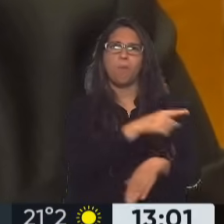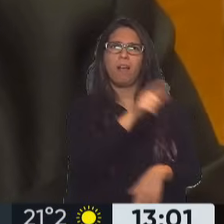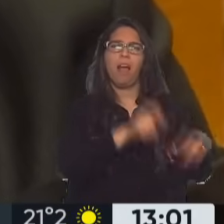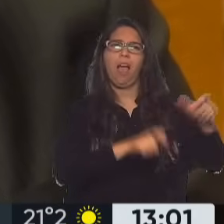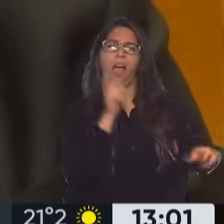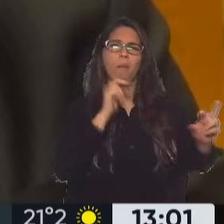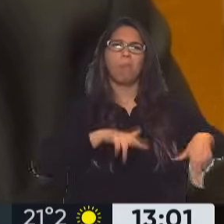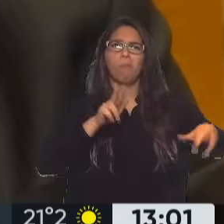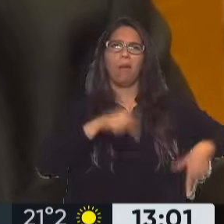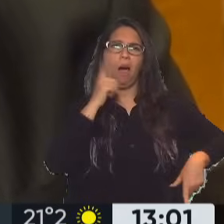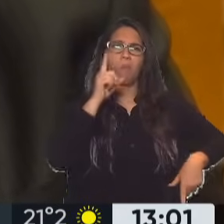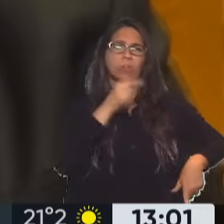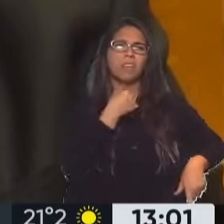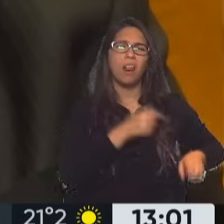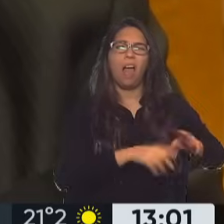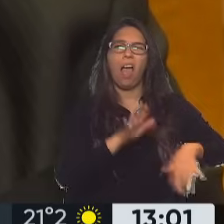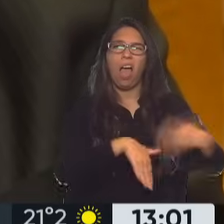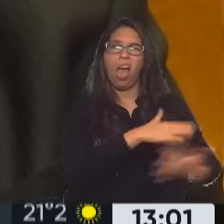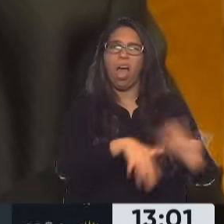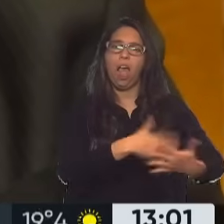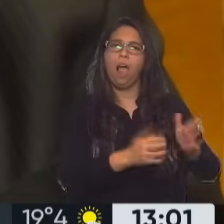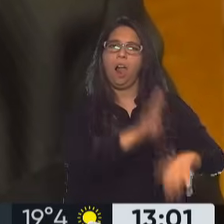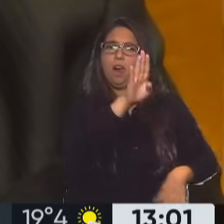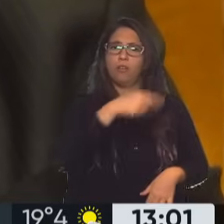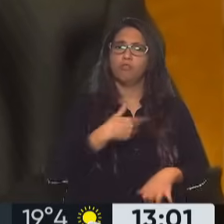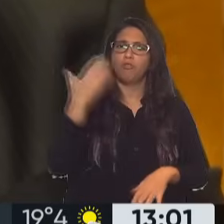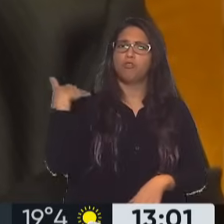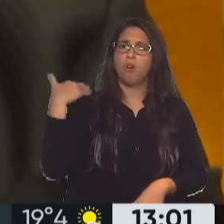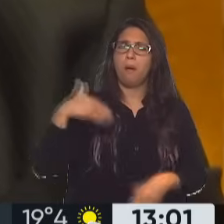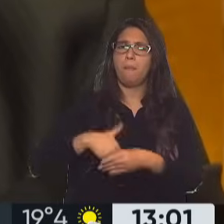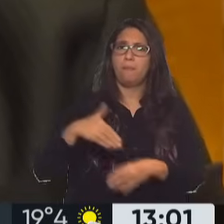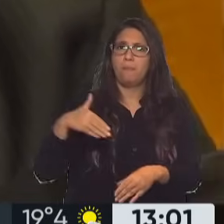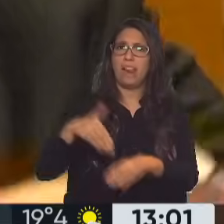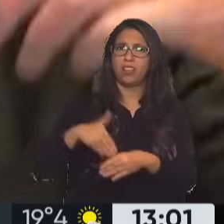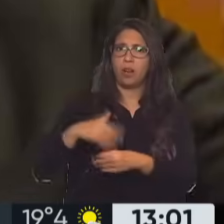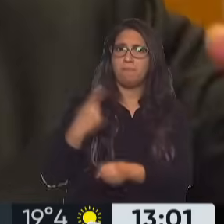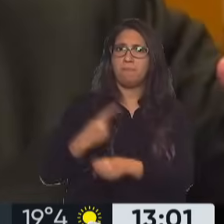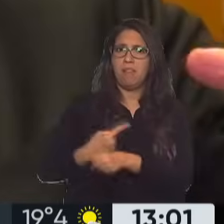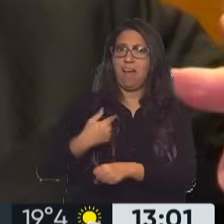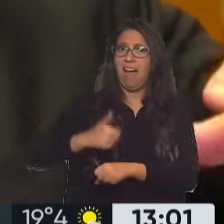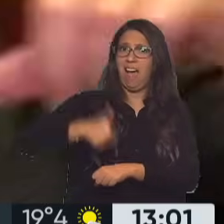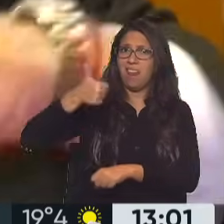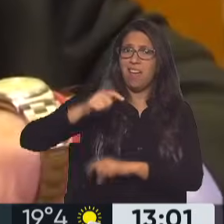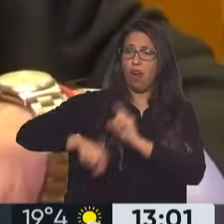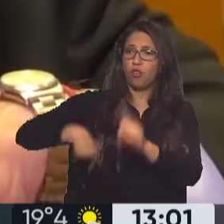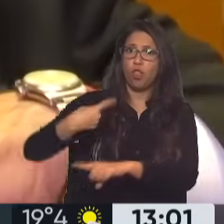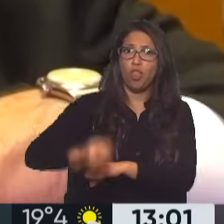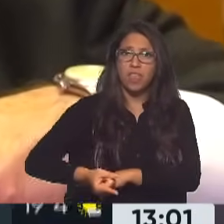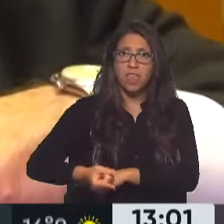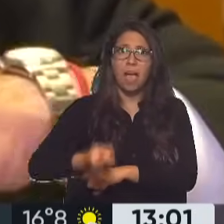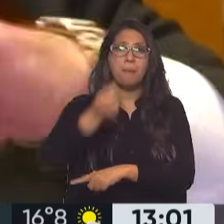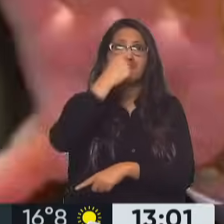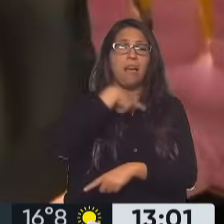que quisieron llevar el dólar a ese precio. Cuando yo gané las PASO en el año 2019, al día siguiente el presidente